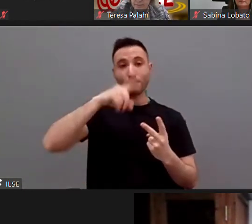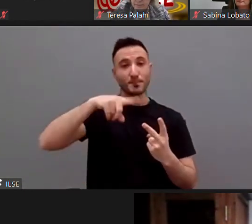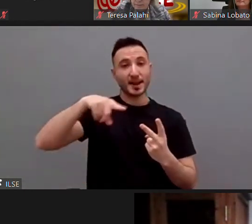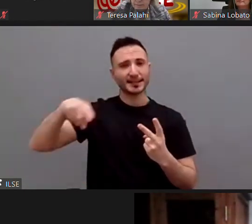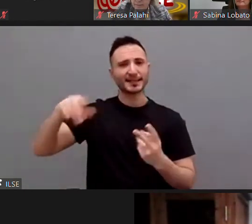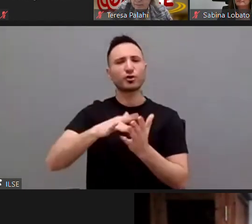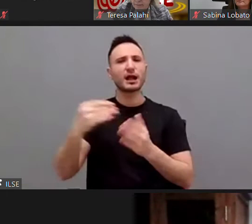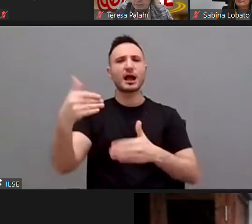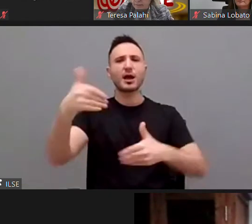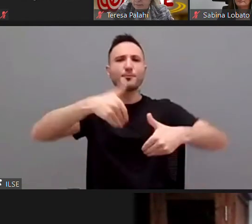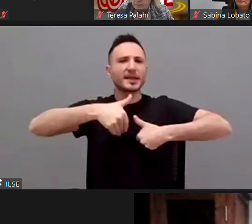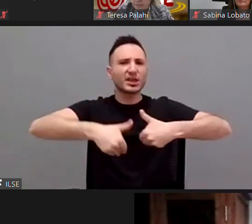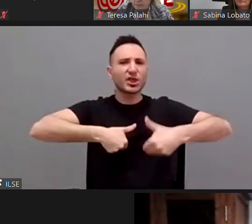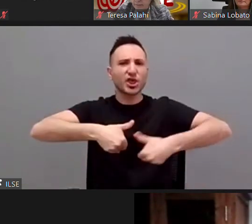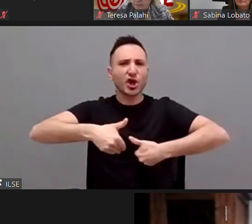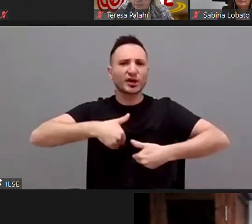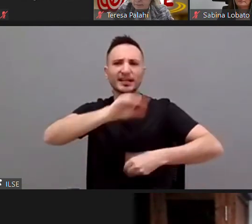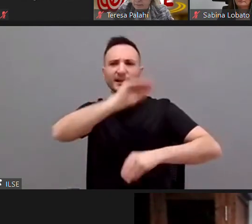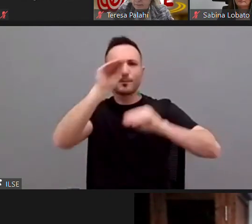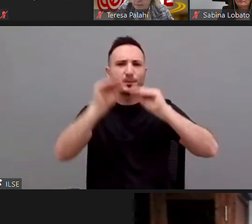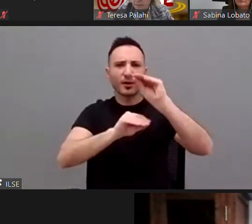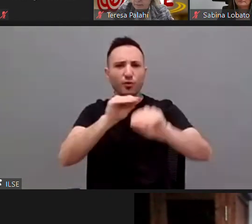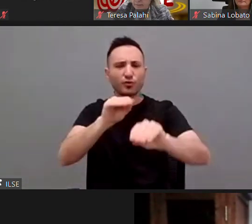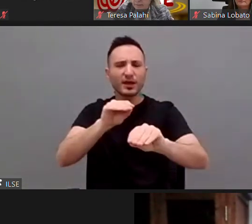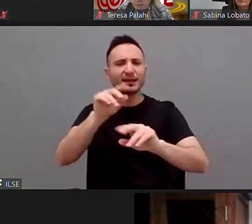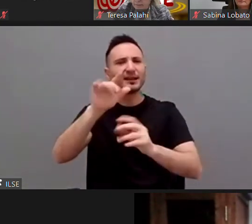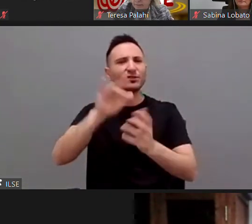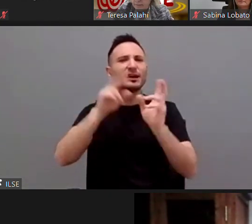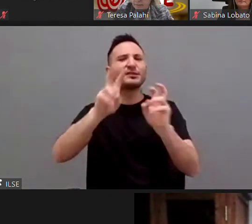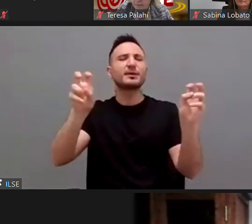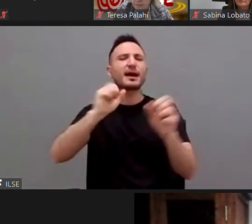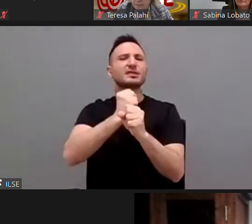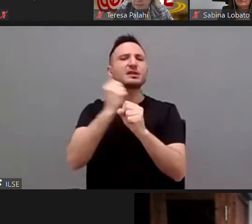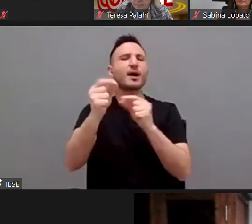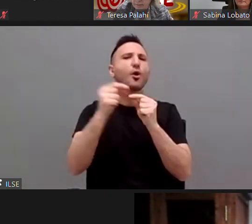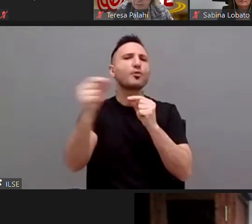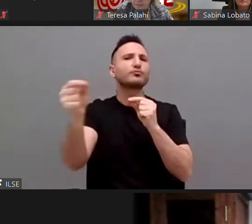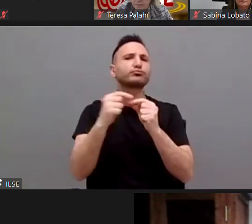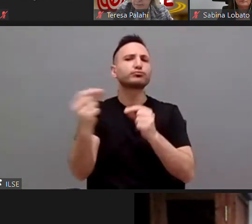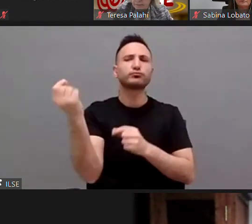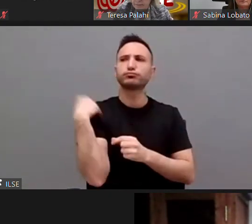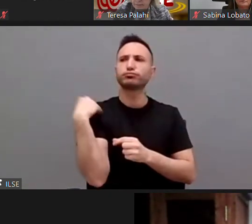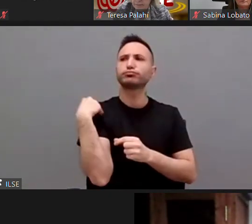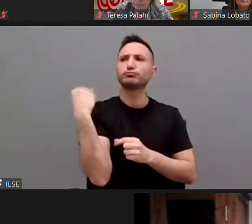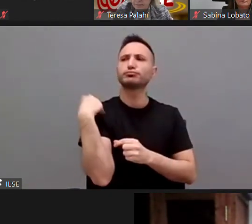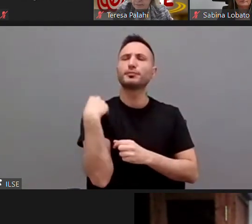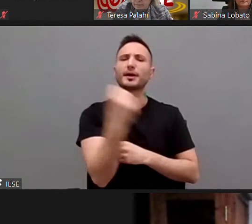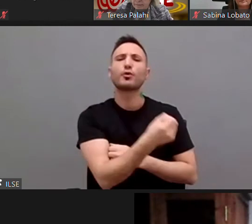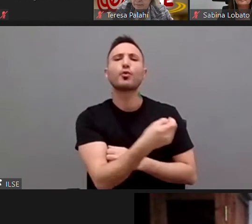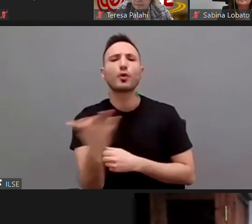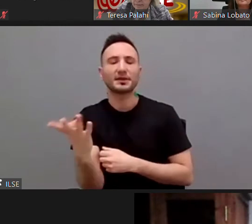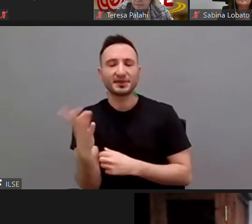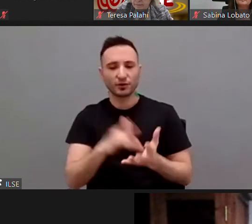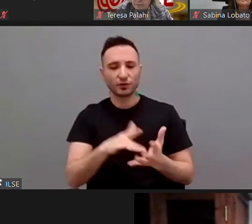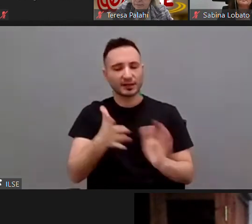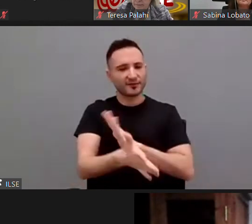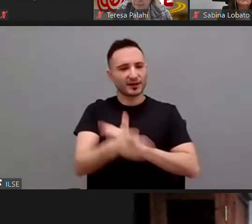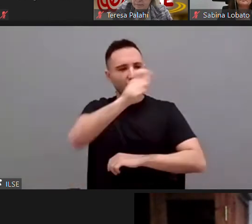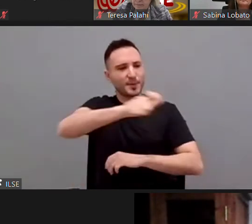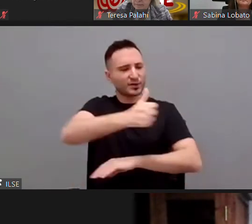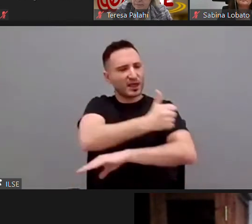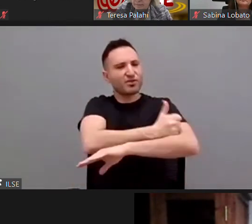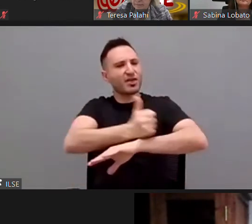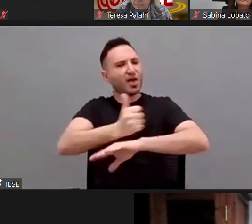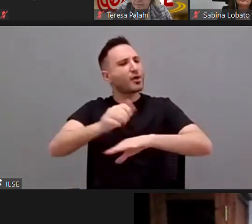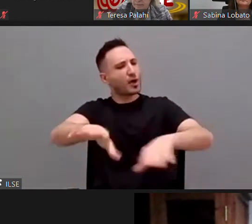recibido en Legalitas con respecto a esta cuestión? Es decir, ¿el teletrabajo es es algo que los ciudadanos tenían asumido,